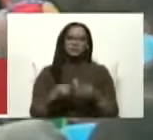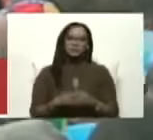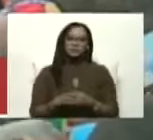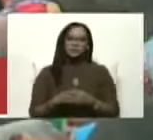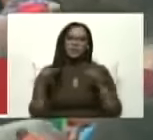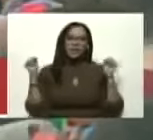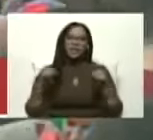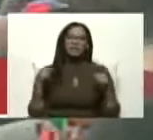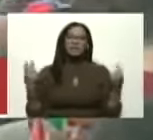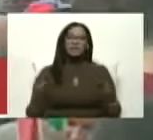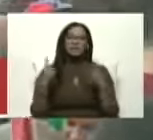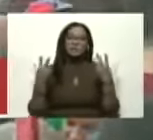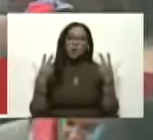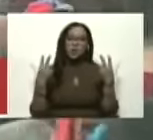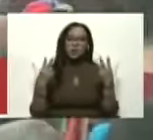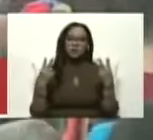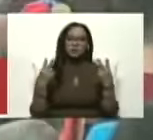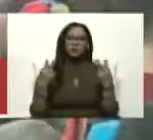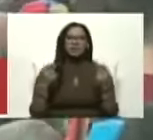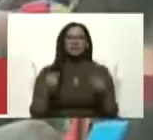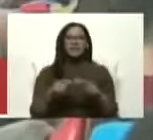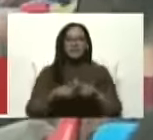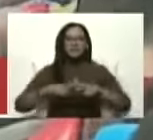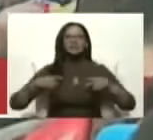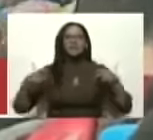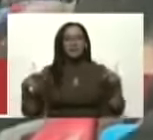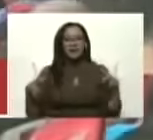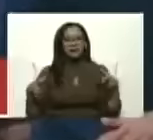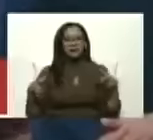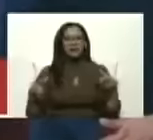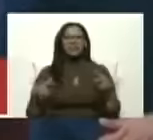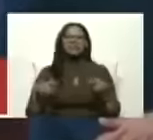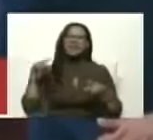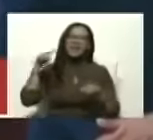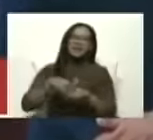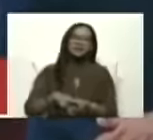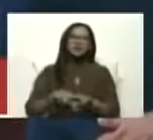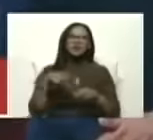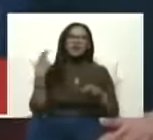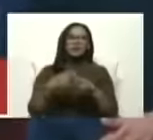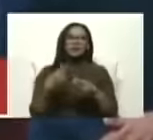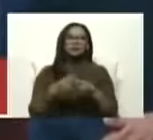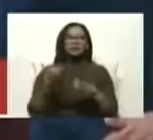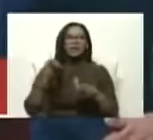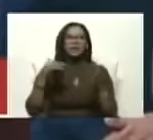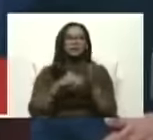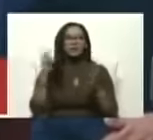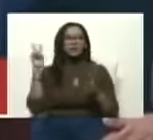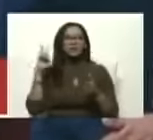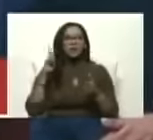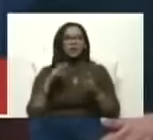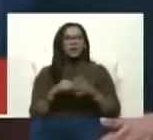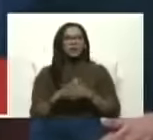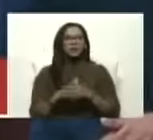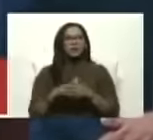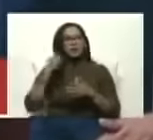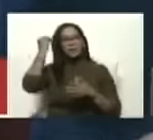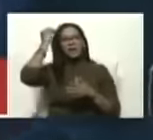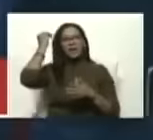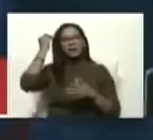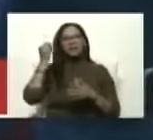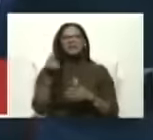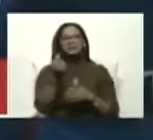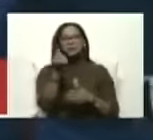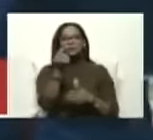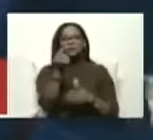Esta victoria será del tamaño de la agresión y de la amenaza que hay contra Venezuela. Imagínense siquiera